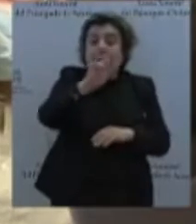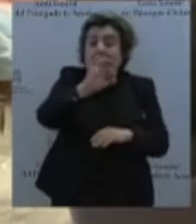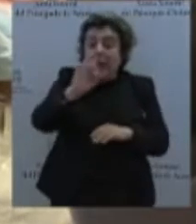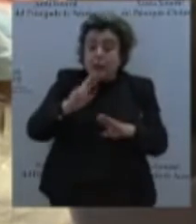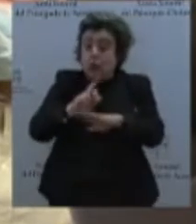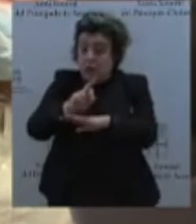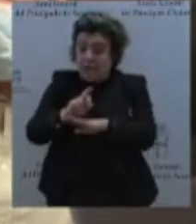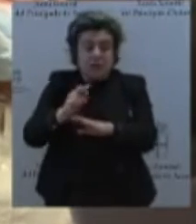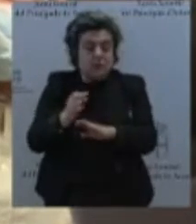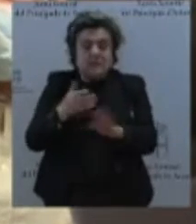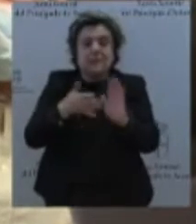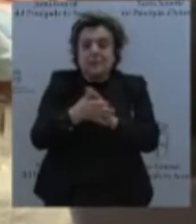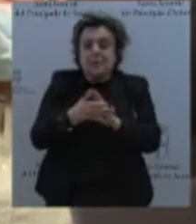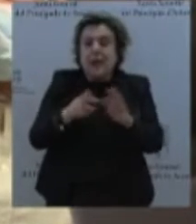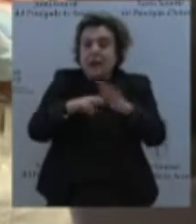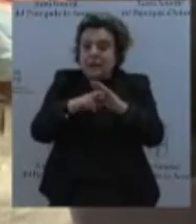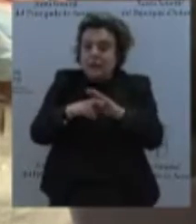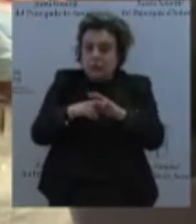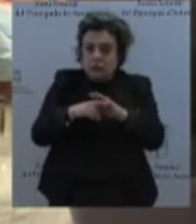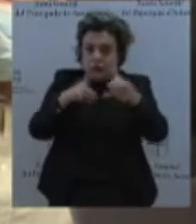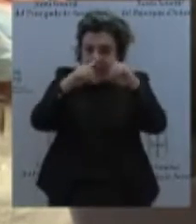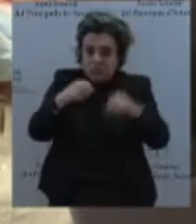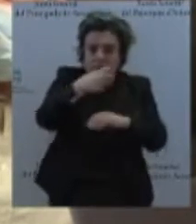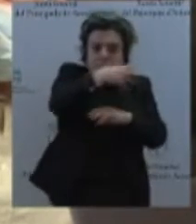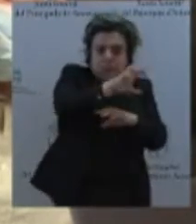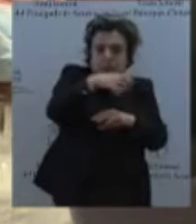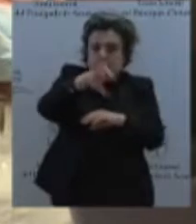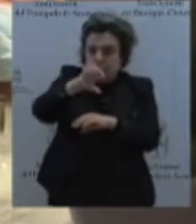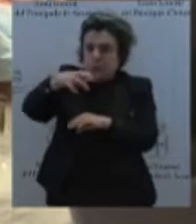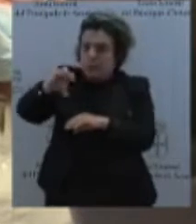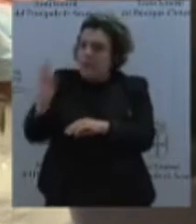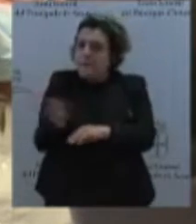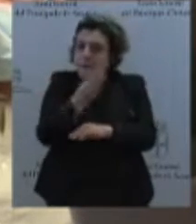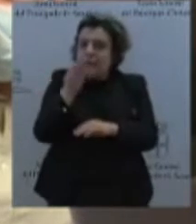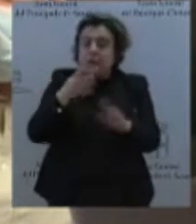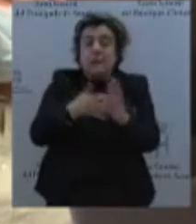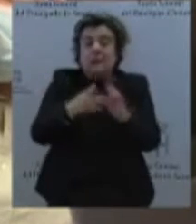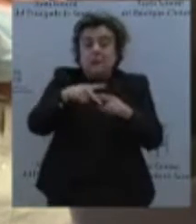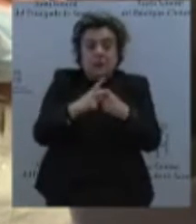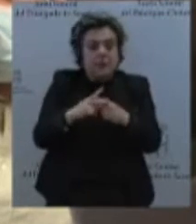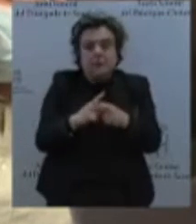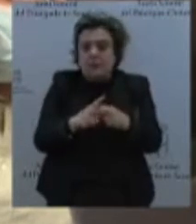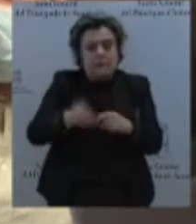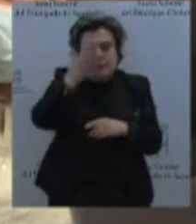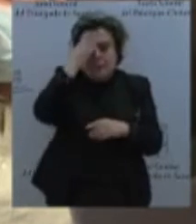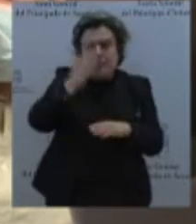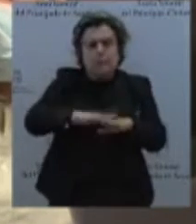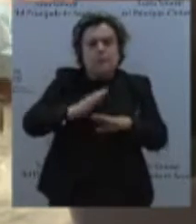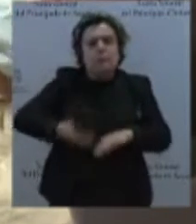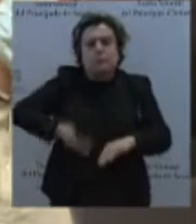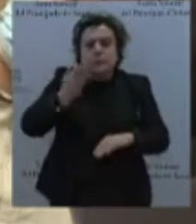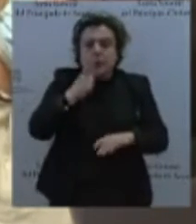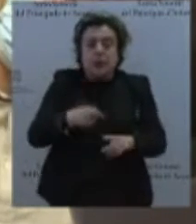de la comunidad, sino que dotaría de una herramienta de primera magnitud para avanzar en la vertebración territorial de Asturias y, por extensión,